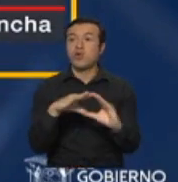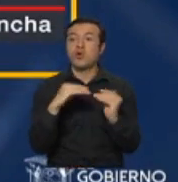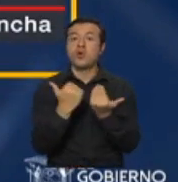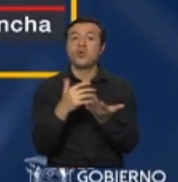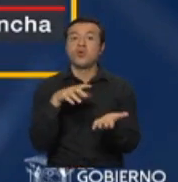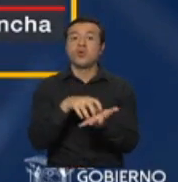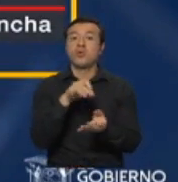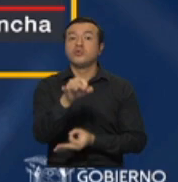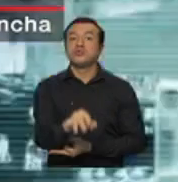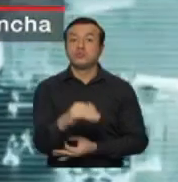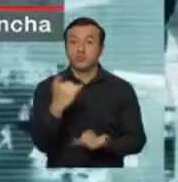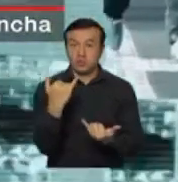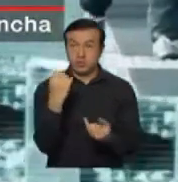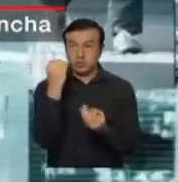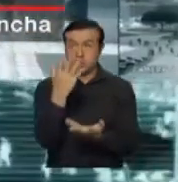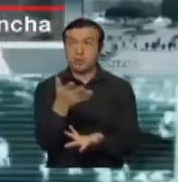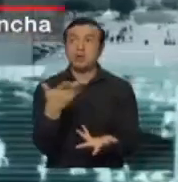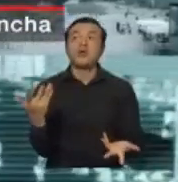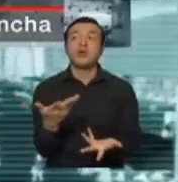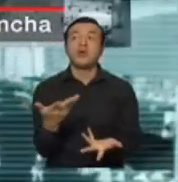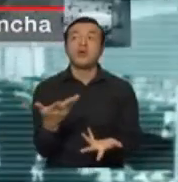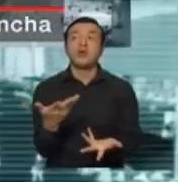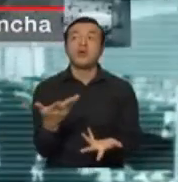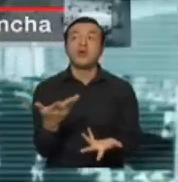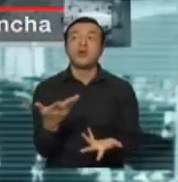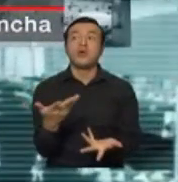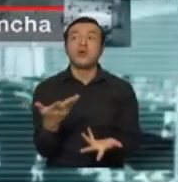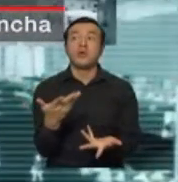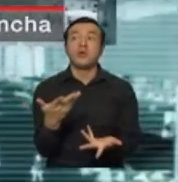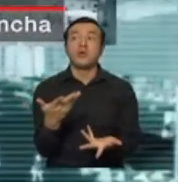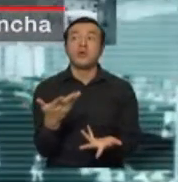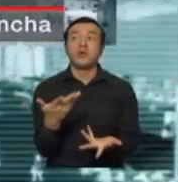de que esta información llegue de manera diaria